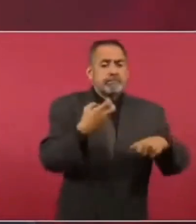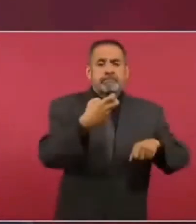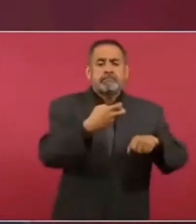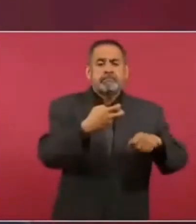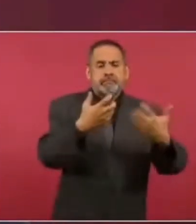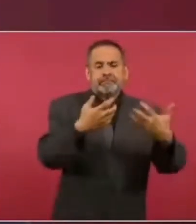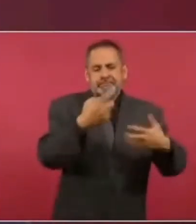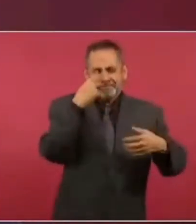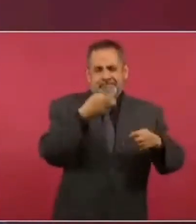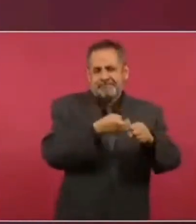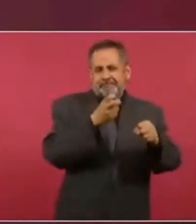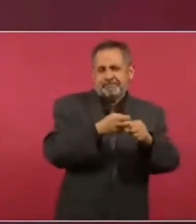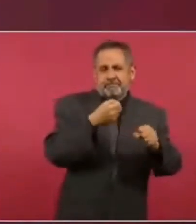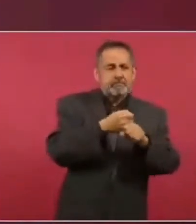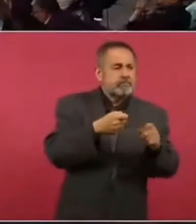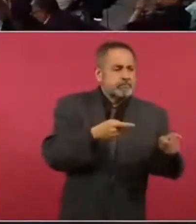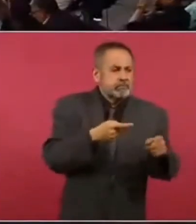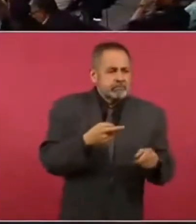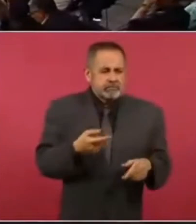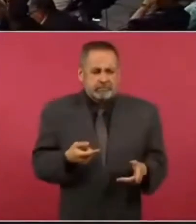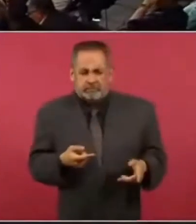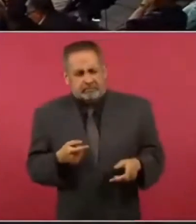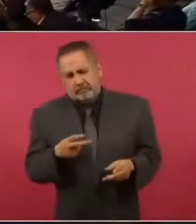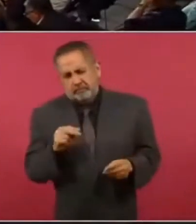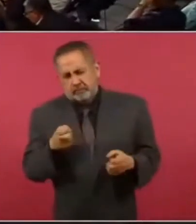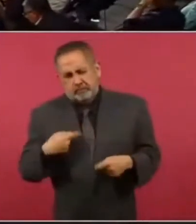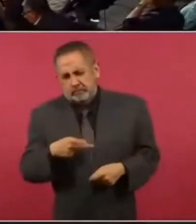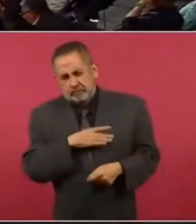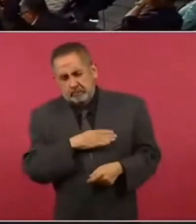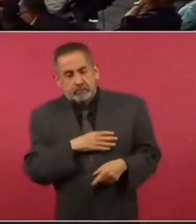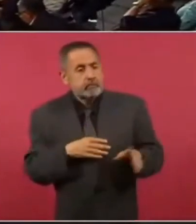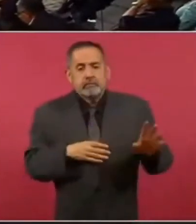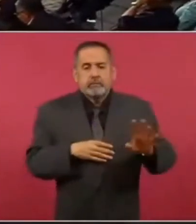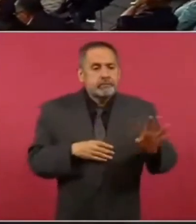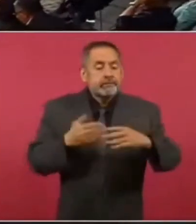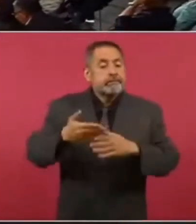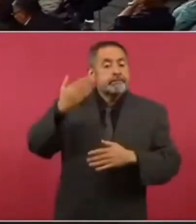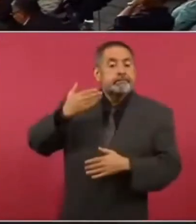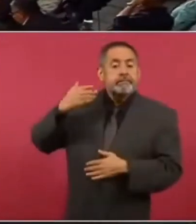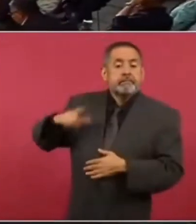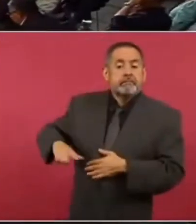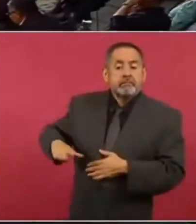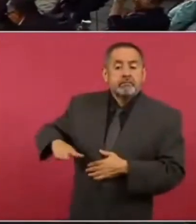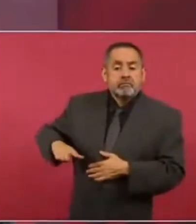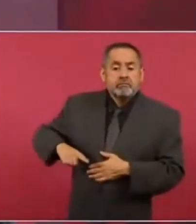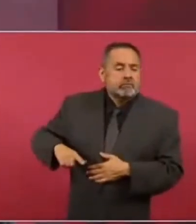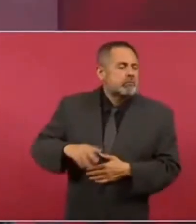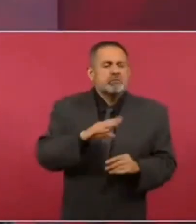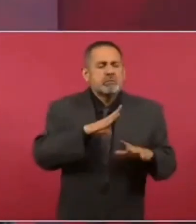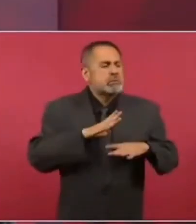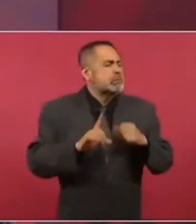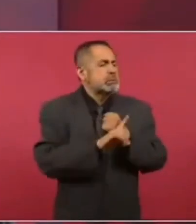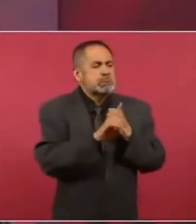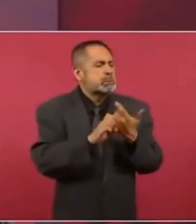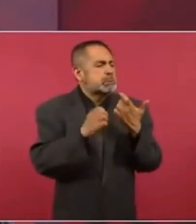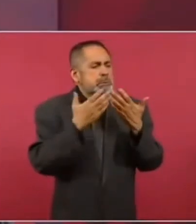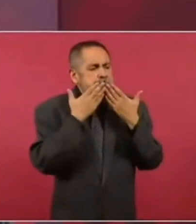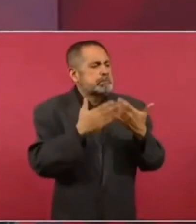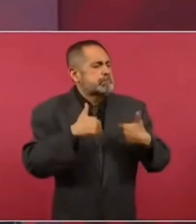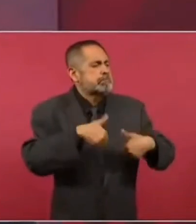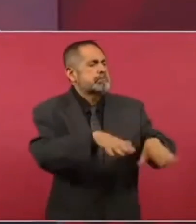en Mexicali? Bueno, porque decidieron que no había ningún problema y se los permitieron.